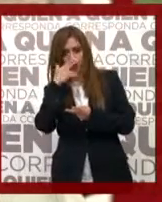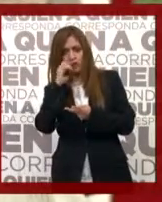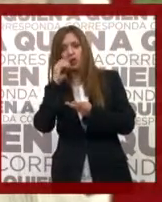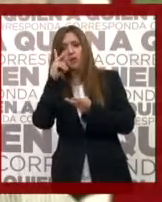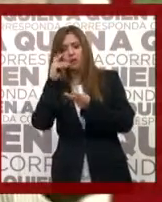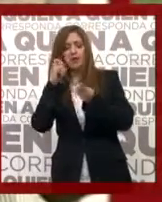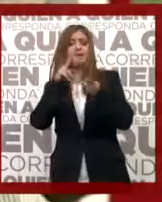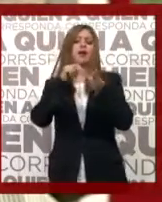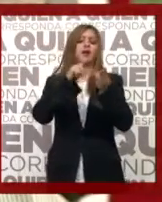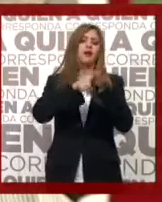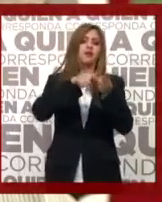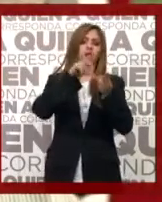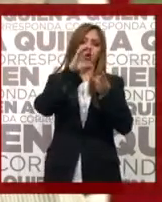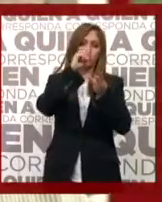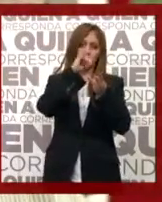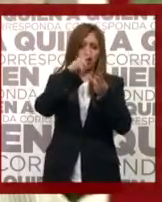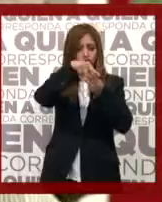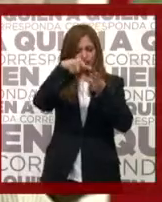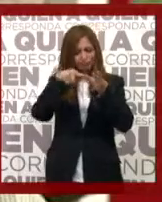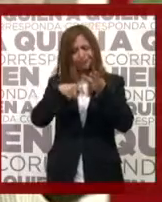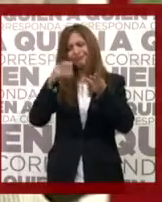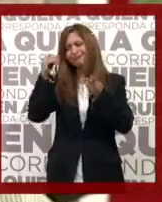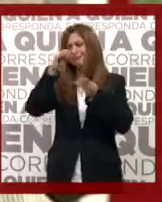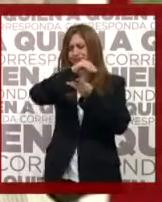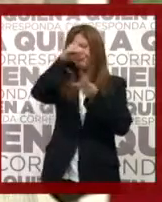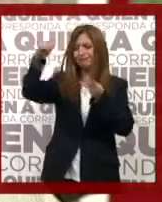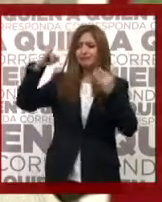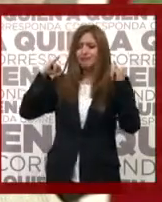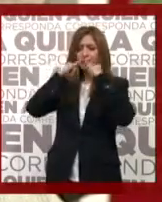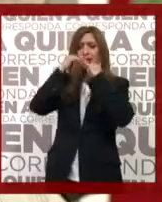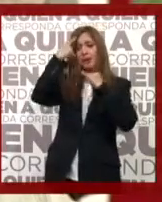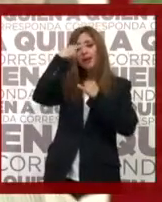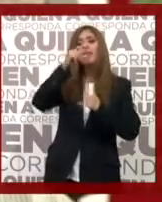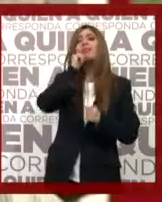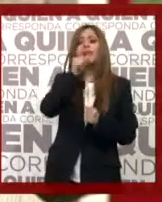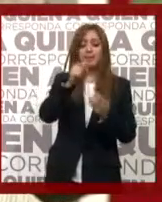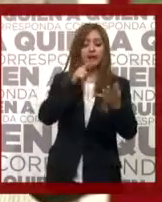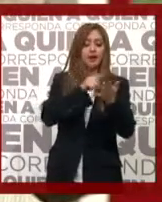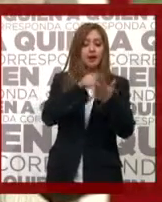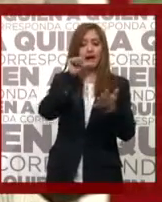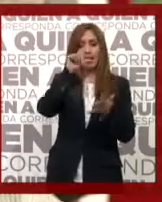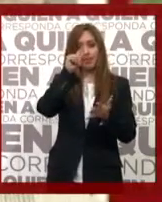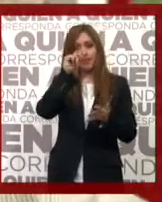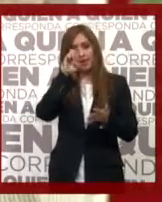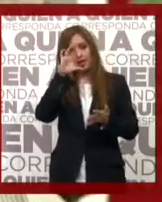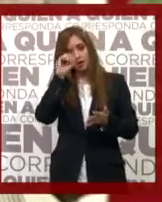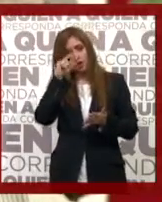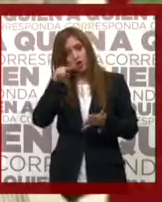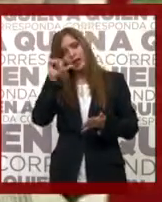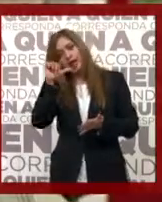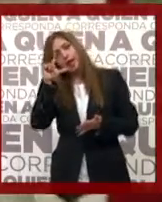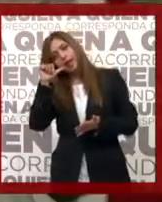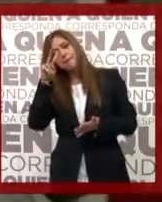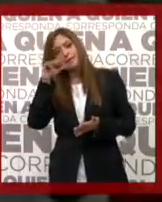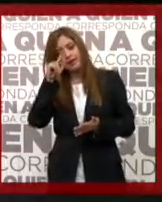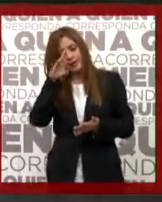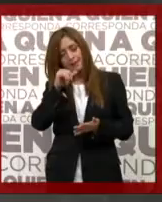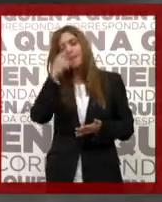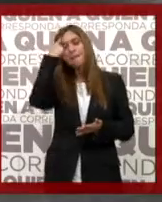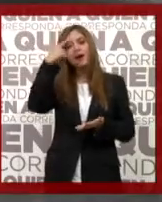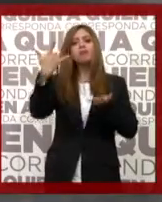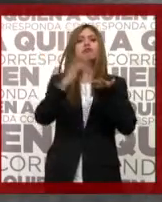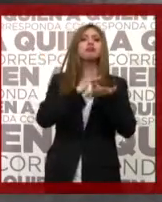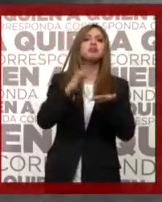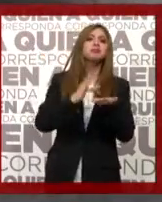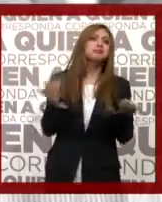Visitaduría, solicitando un apoyo, atención a la víctima también, solicitando un apoyo para que puedan interceder.